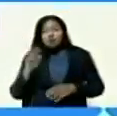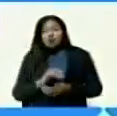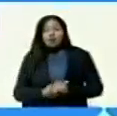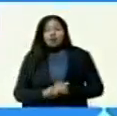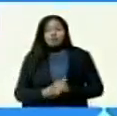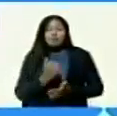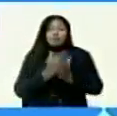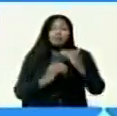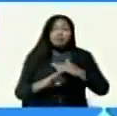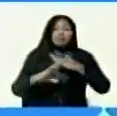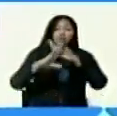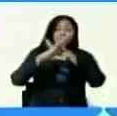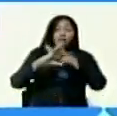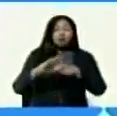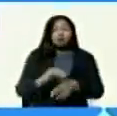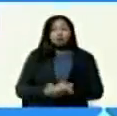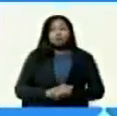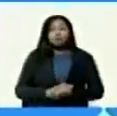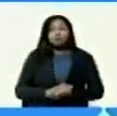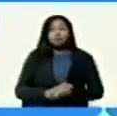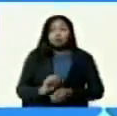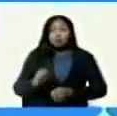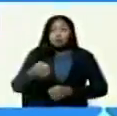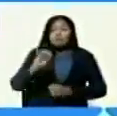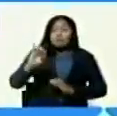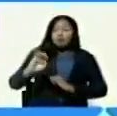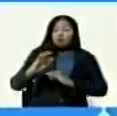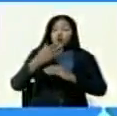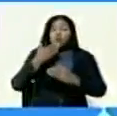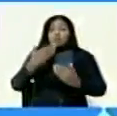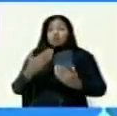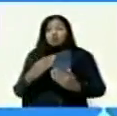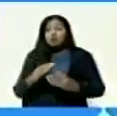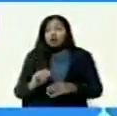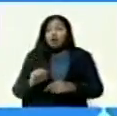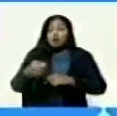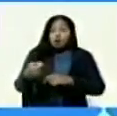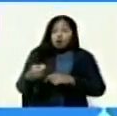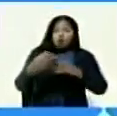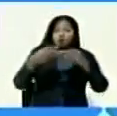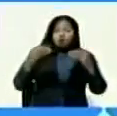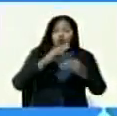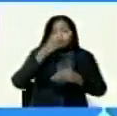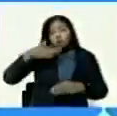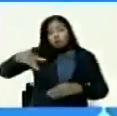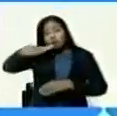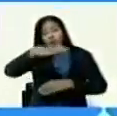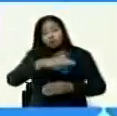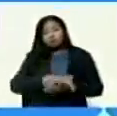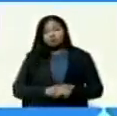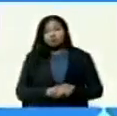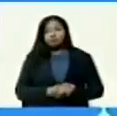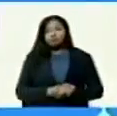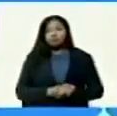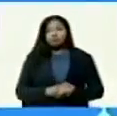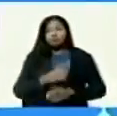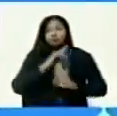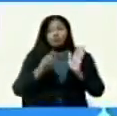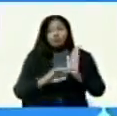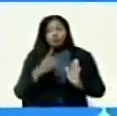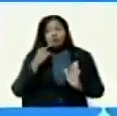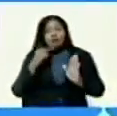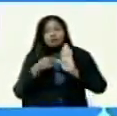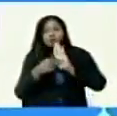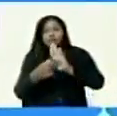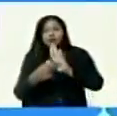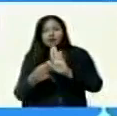bloqueo. Con nombre y apellido fueron ellos quienes pidieron el bloqueo contra nuestro pueblo, que constituye un verdadero delito de